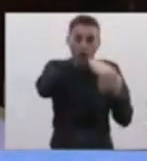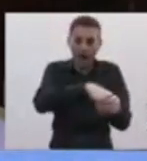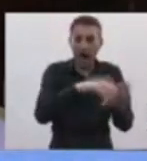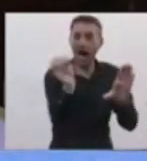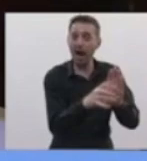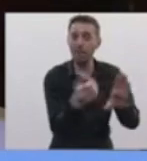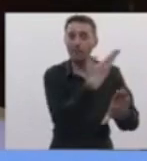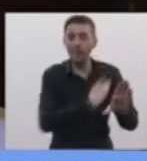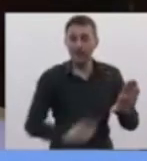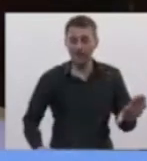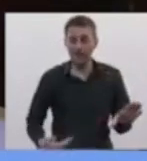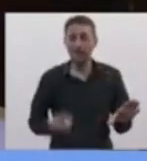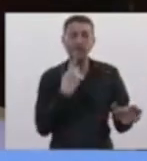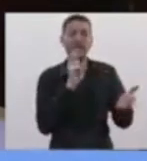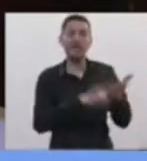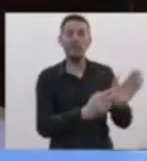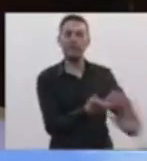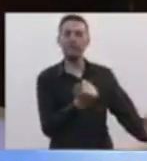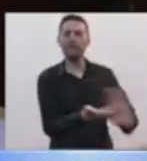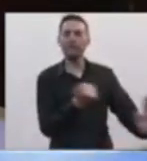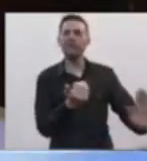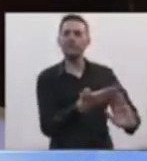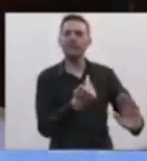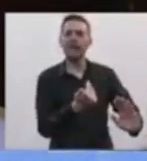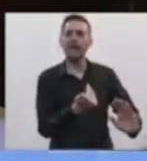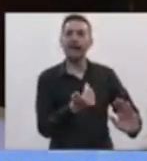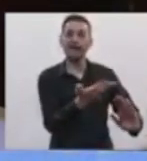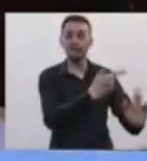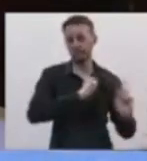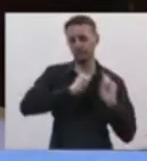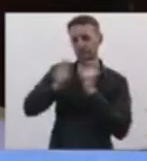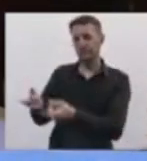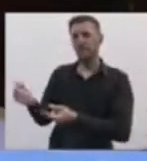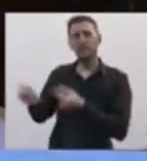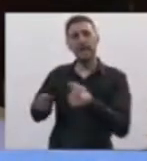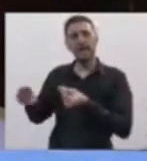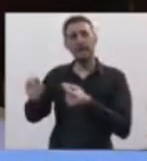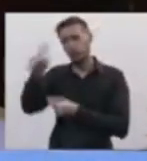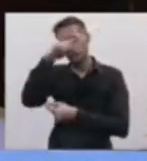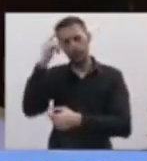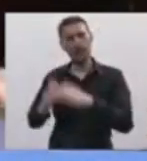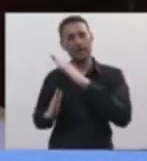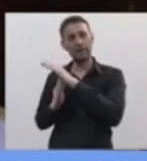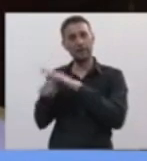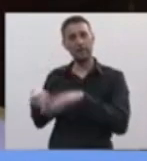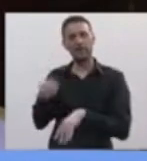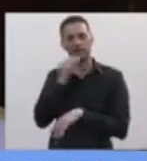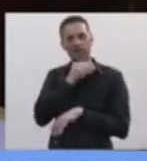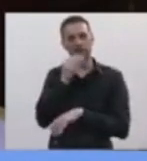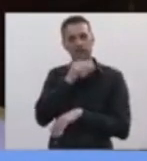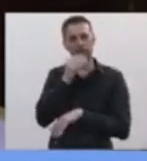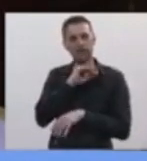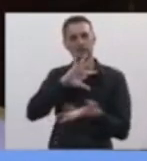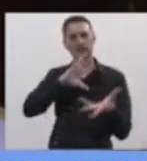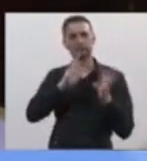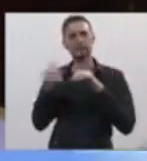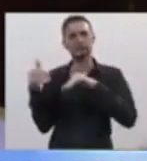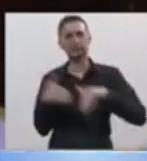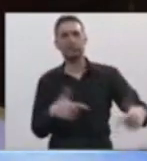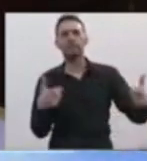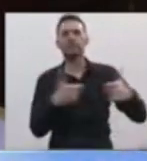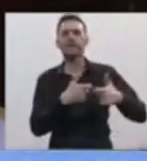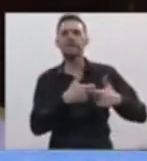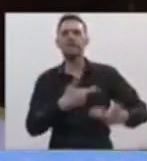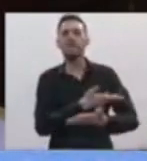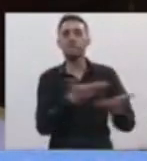eso les baja la carga tributaria y le pasa el problema al tesoro que recibe menos estamos ocultando y maquillando el déficit de las empresas públicas